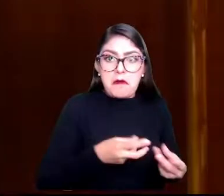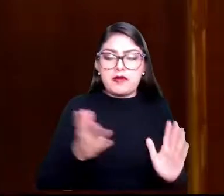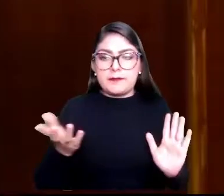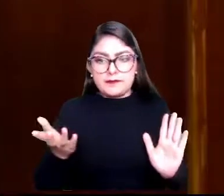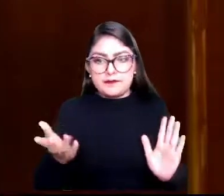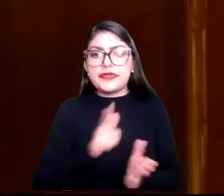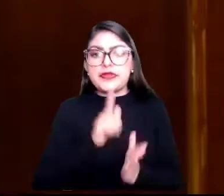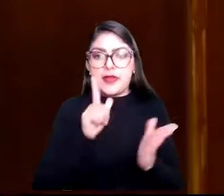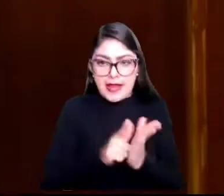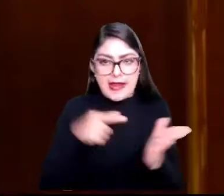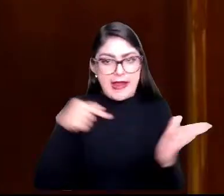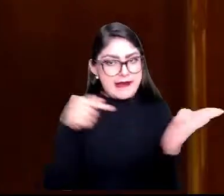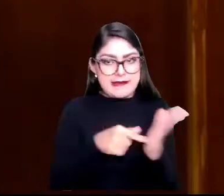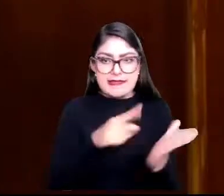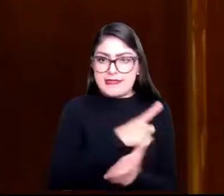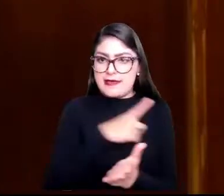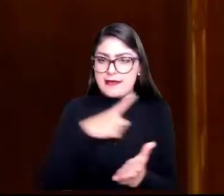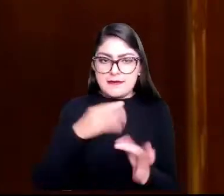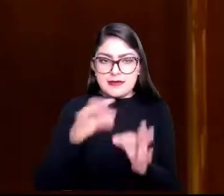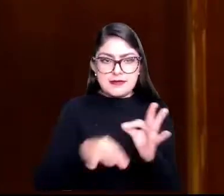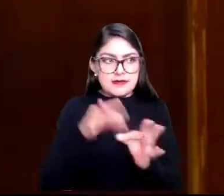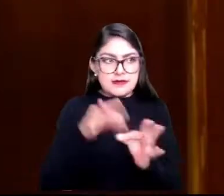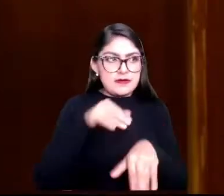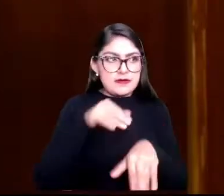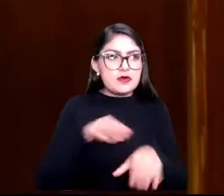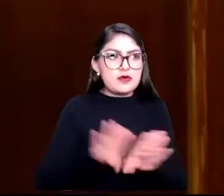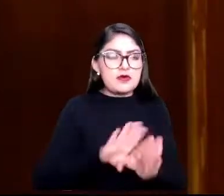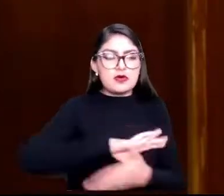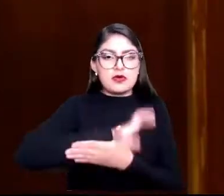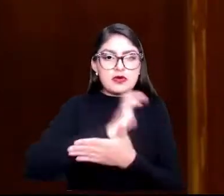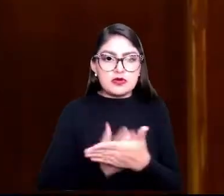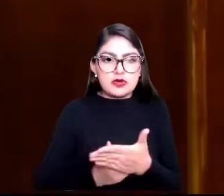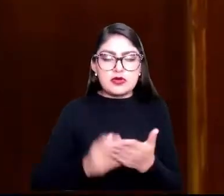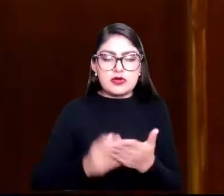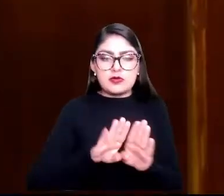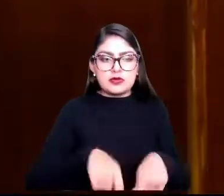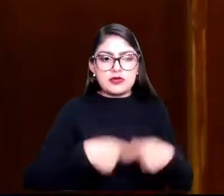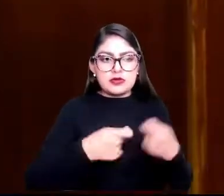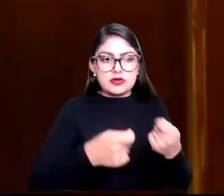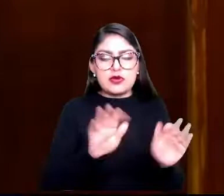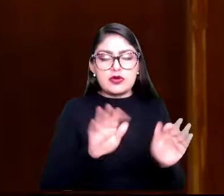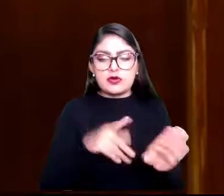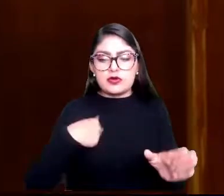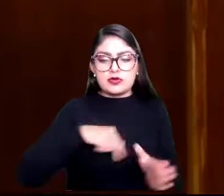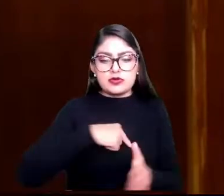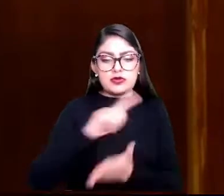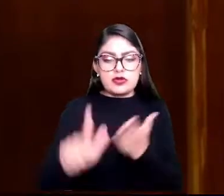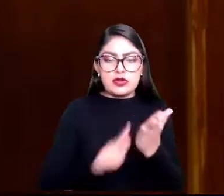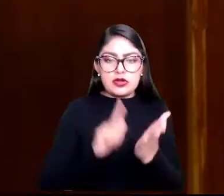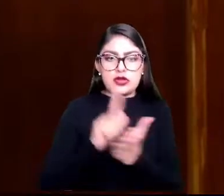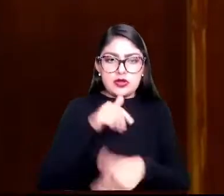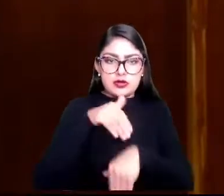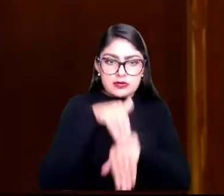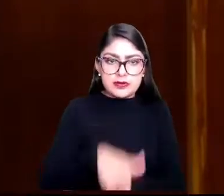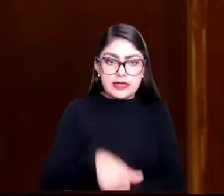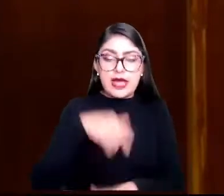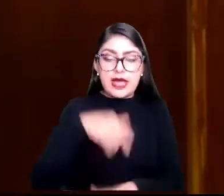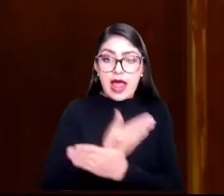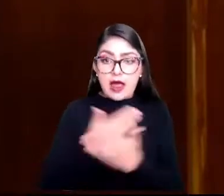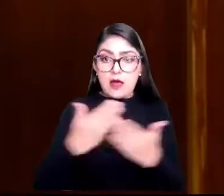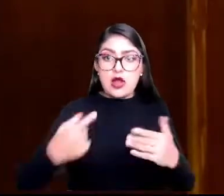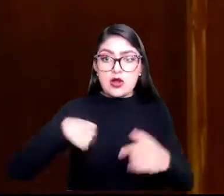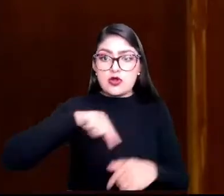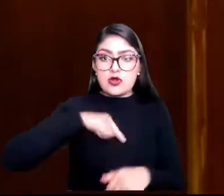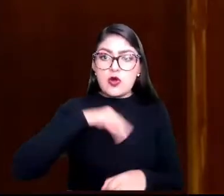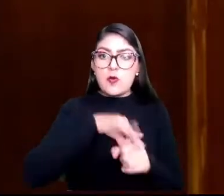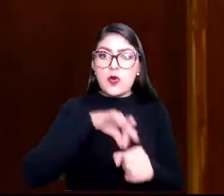esas adjudicaciones, y a través de que respetemos la ley. Hoy nosotros, esta soberanía, está votando porque claramente se